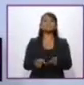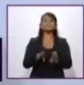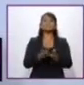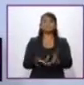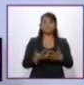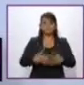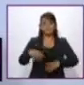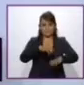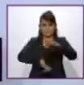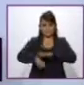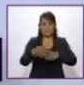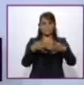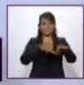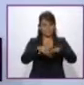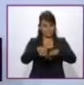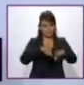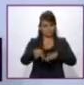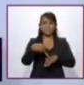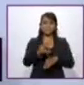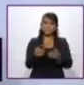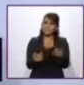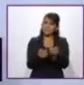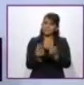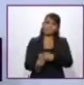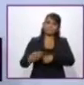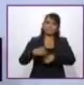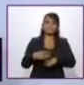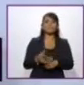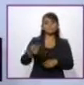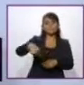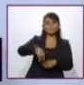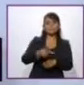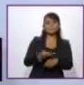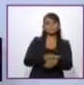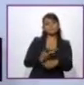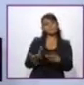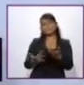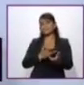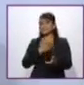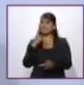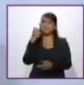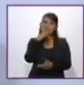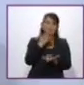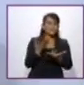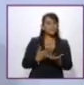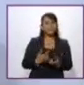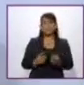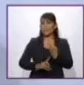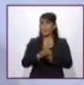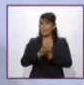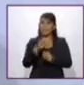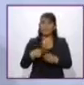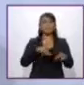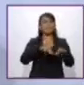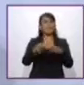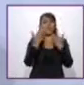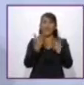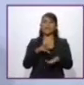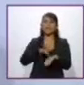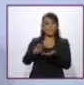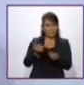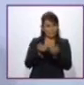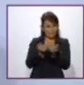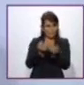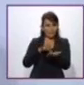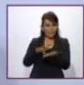la empresa. Sin embargo, también tenemos que apoyar a aquellos que no se la están pasando bien, aquellos que tuvieron que perder su empleo y que, por cierto, el gobierno